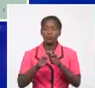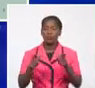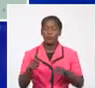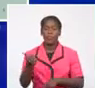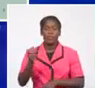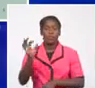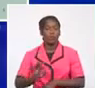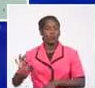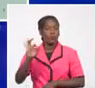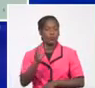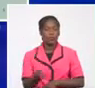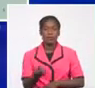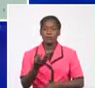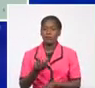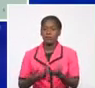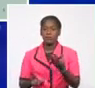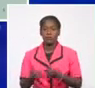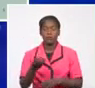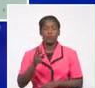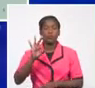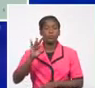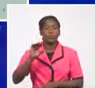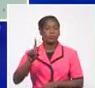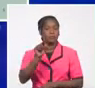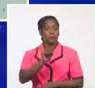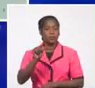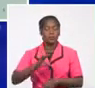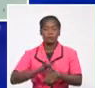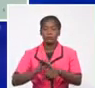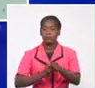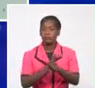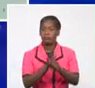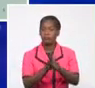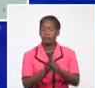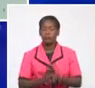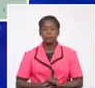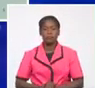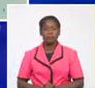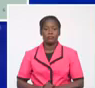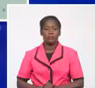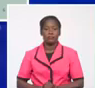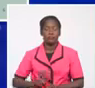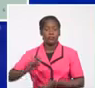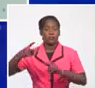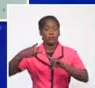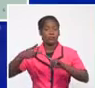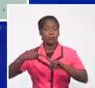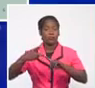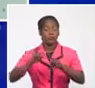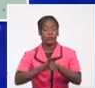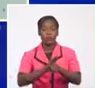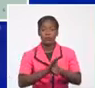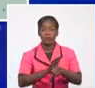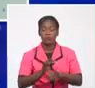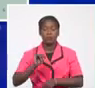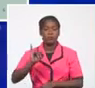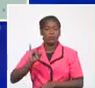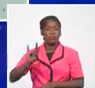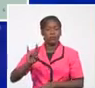octubre, 81 casos autóctonos. Le sigue Arroyo Naranjo con 69, Habana